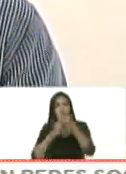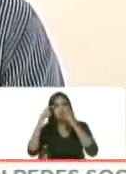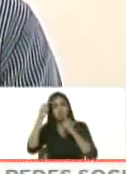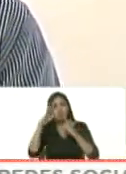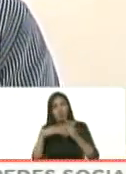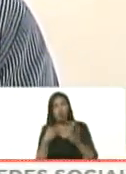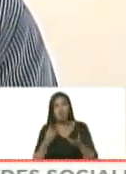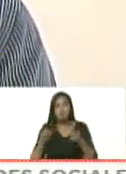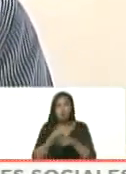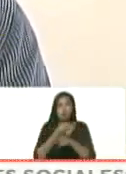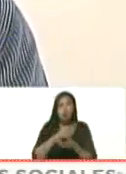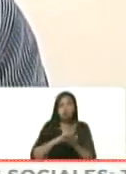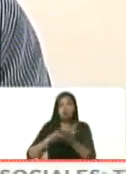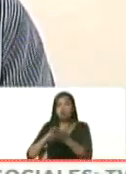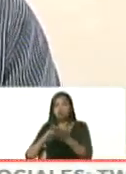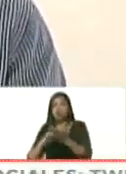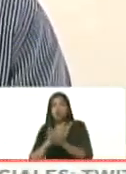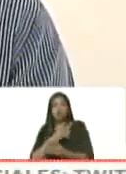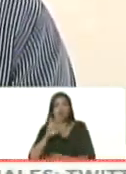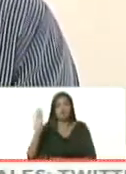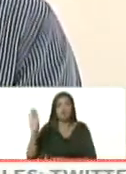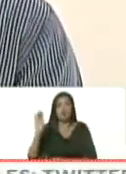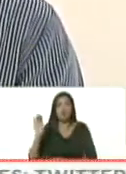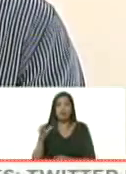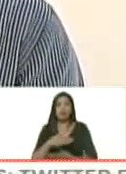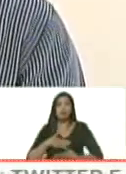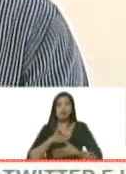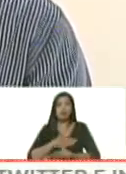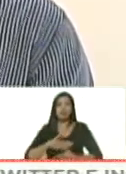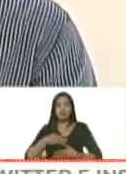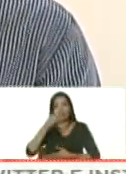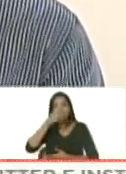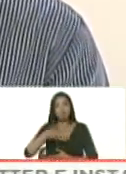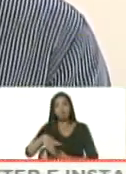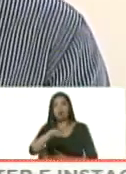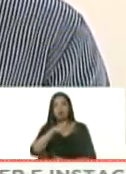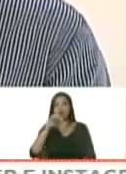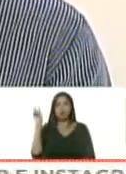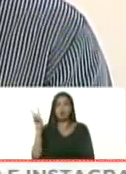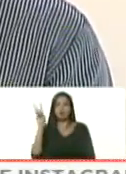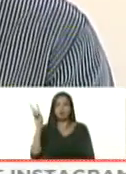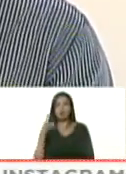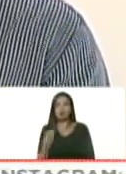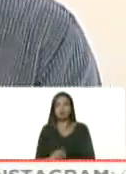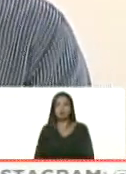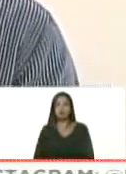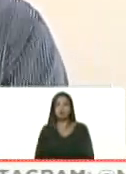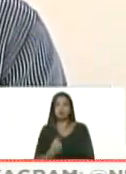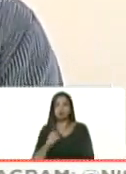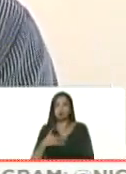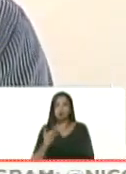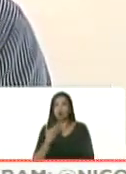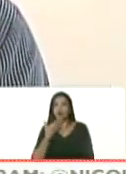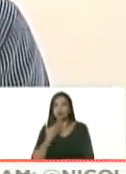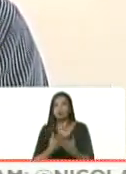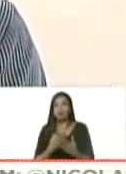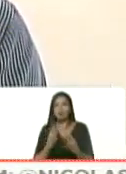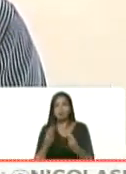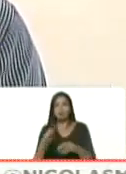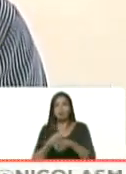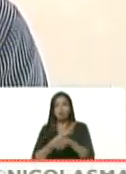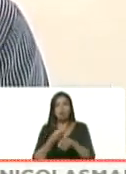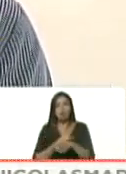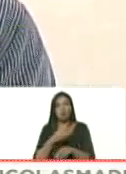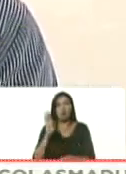de soluciones para el país y el bienestar del pueblo venezolano. Reitero mi agradecimiento al gobierno